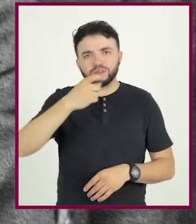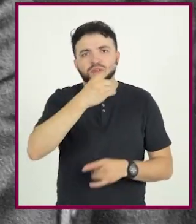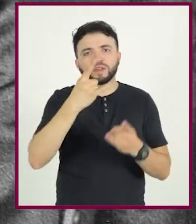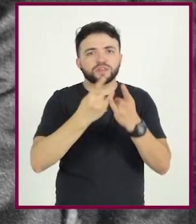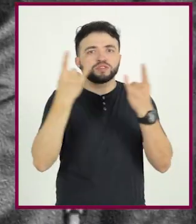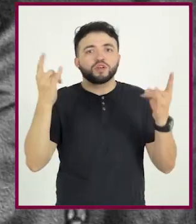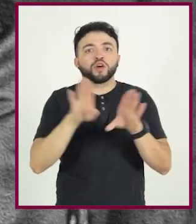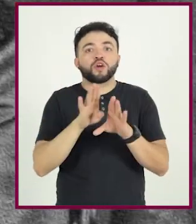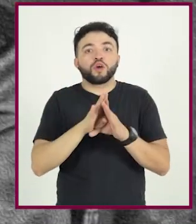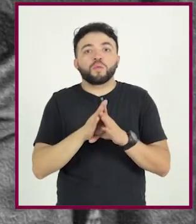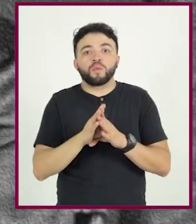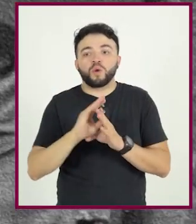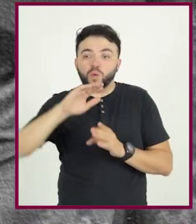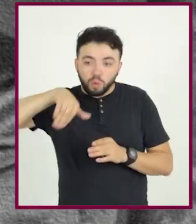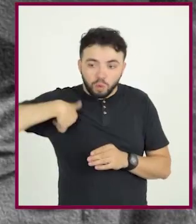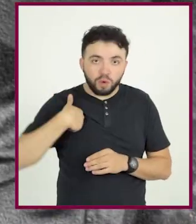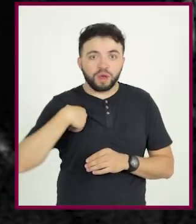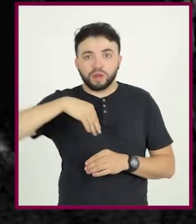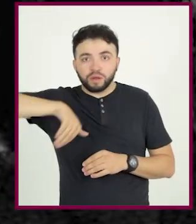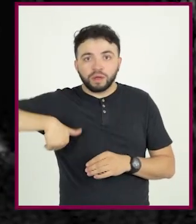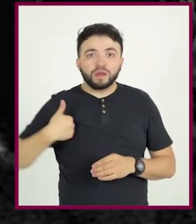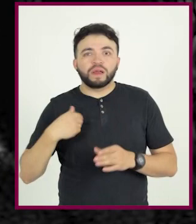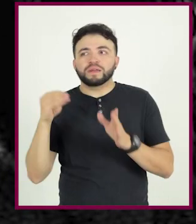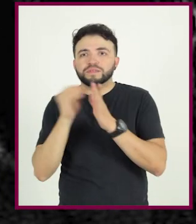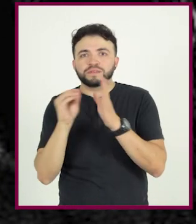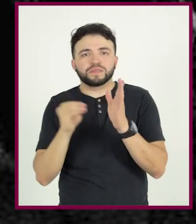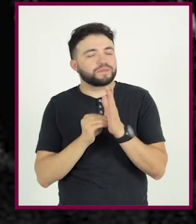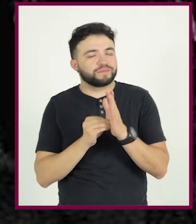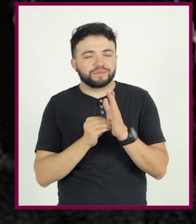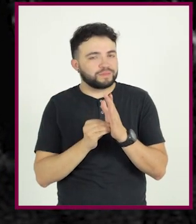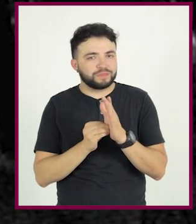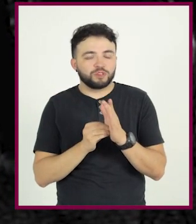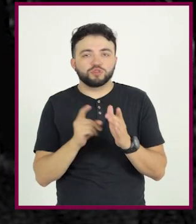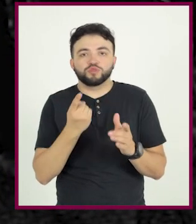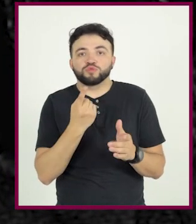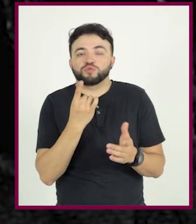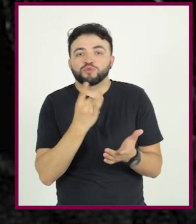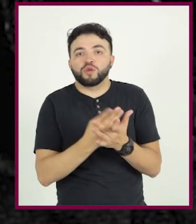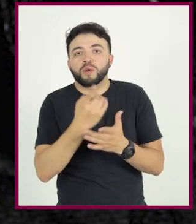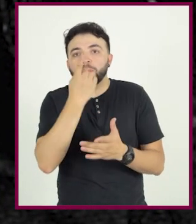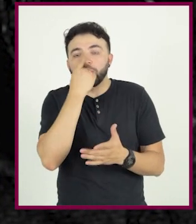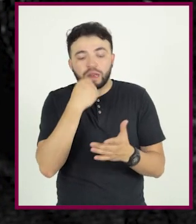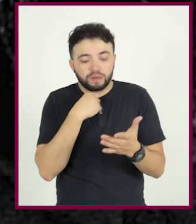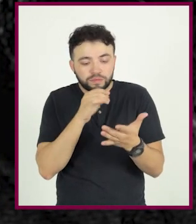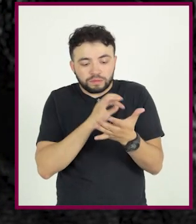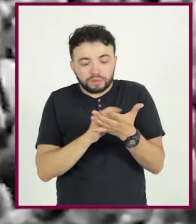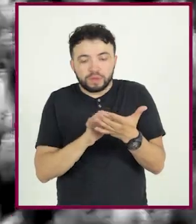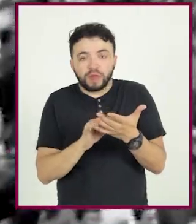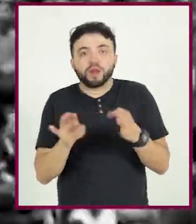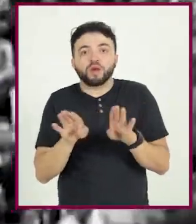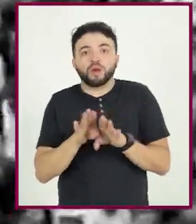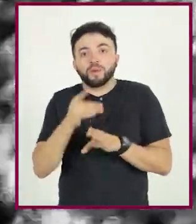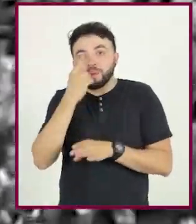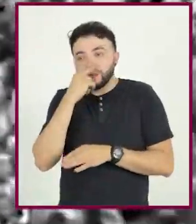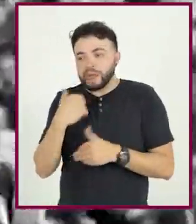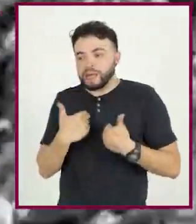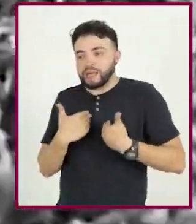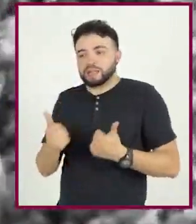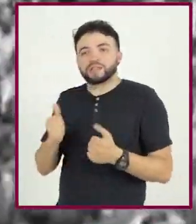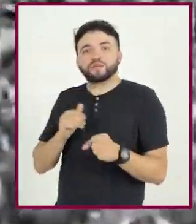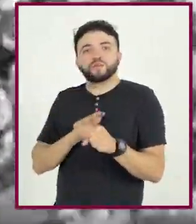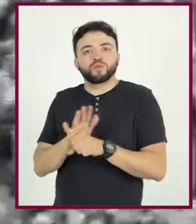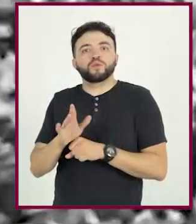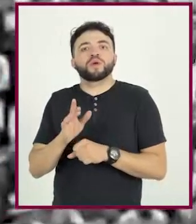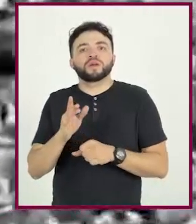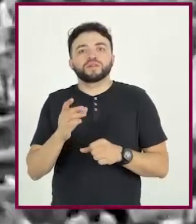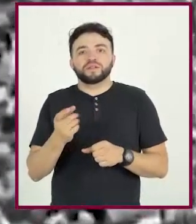la historia no es acumular datos, sino una herramienta para entender la lucha de clases, en la que los